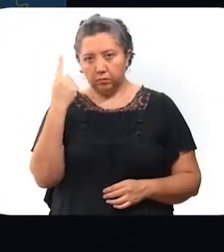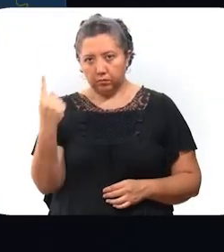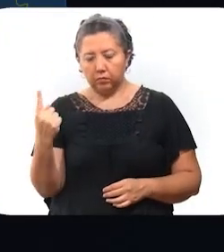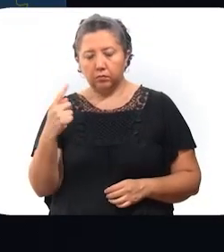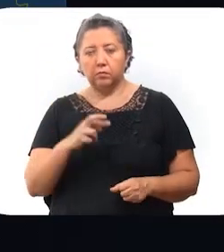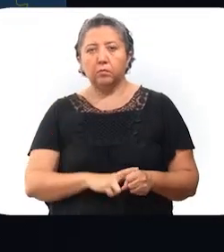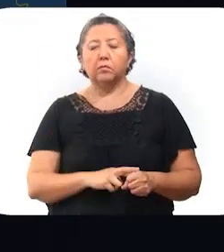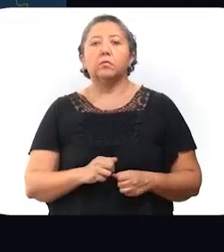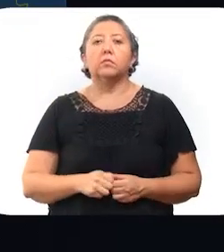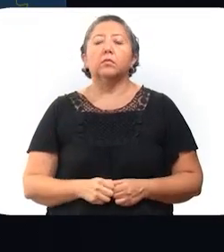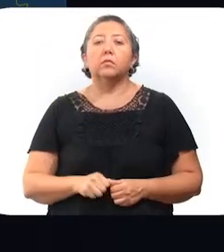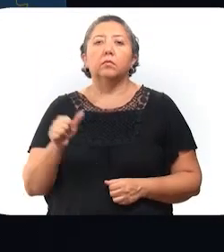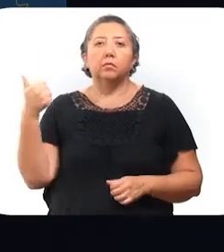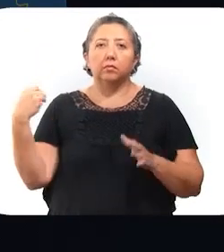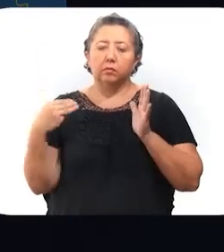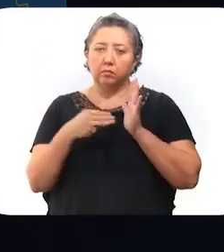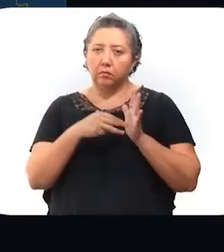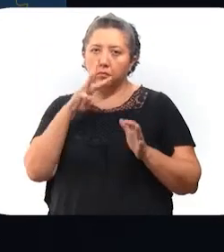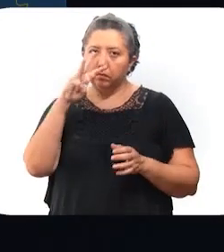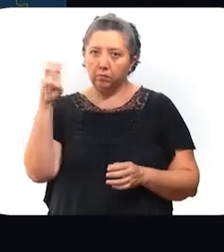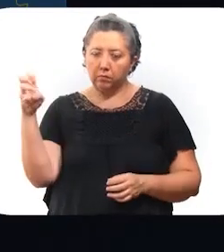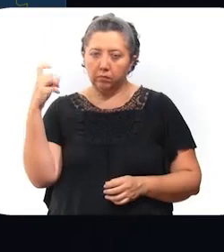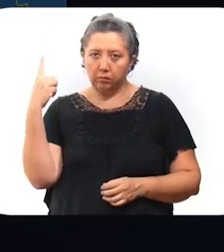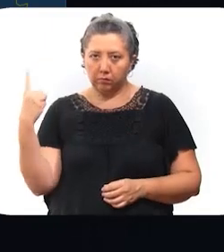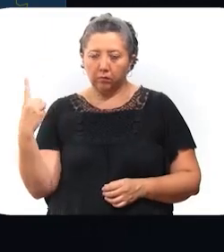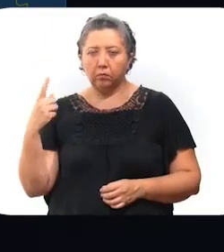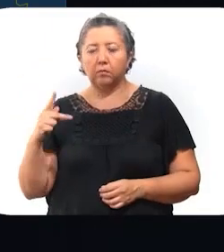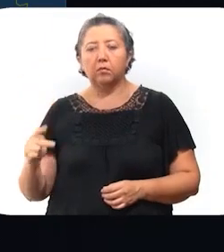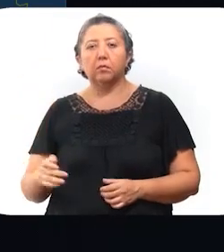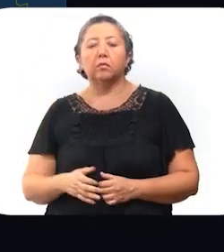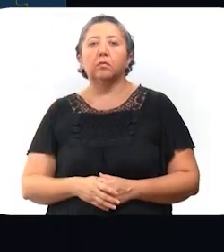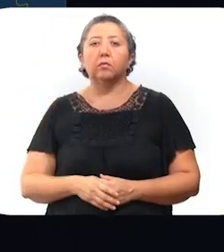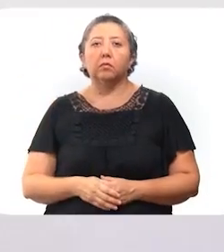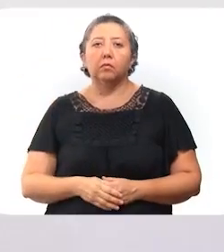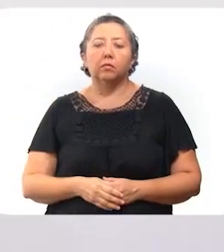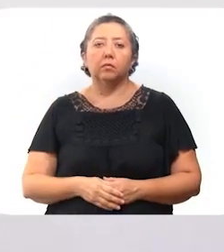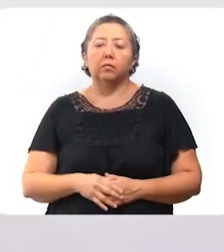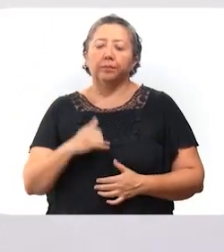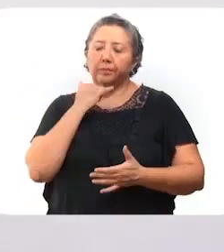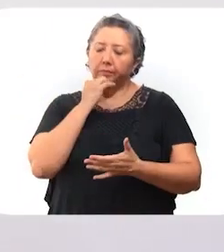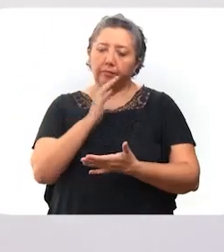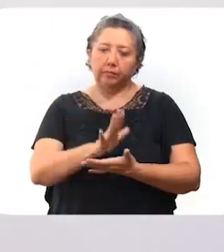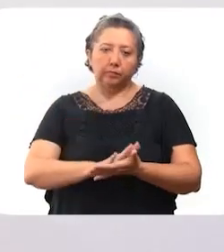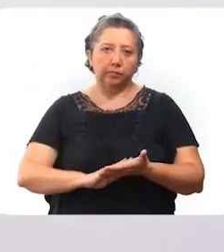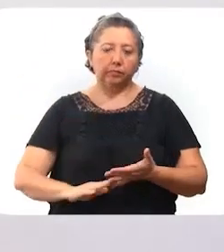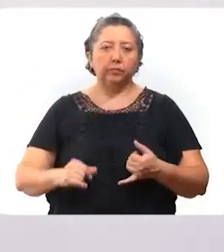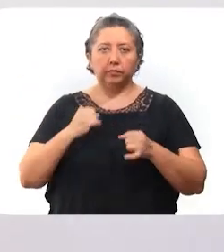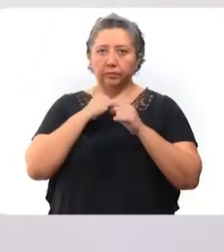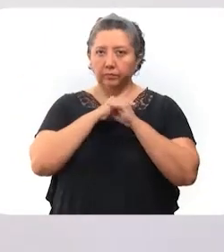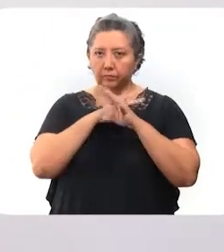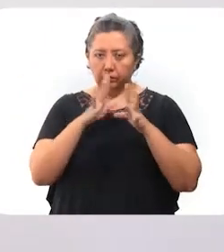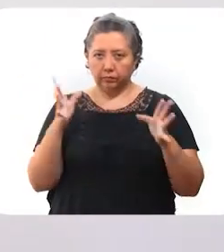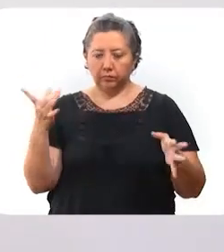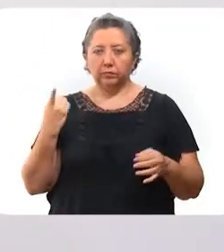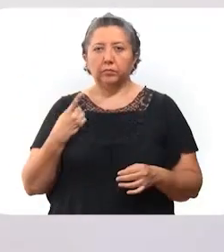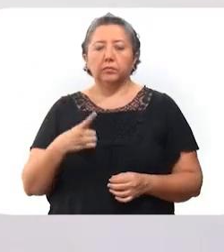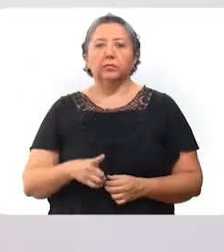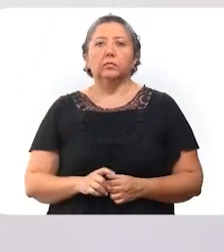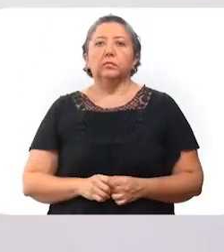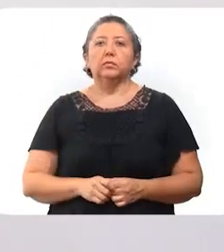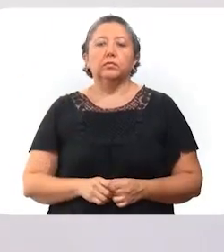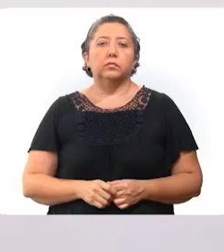7.171 en la zona sur, 11.301 en la zona poniente. Lamentablemente, en este parte